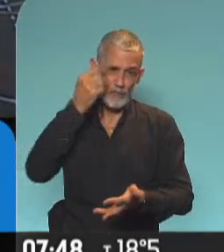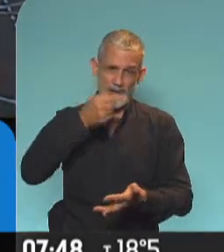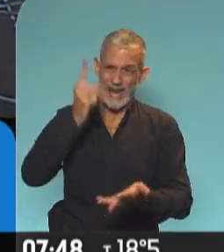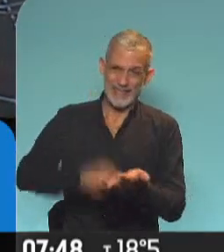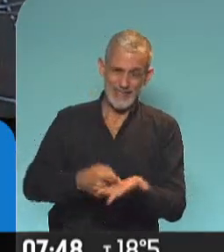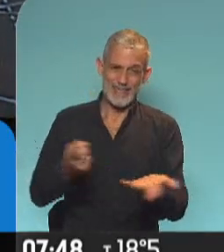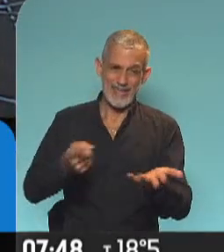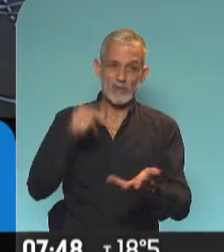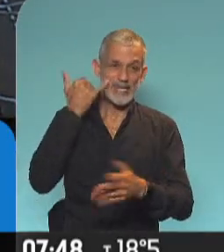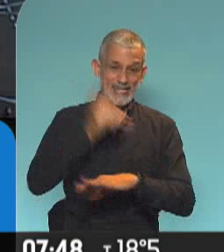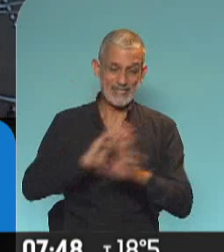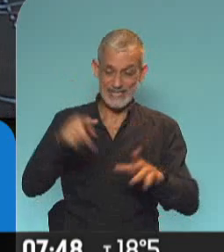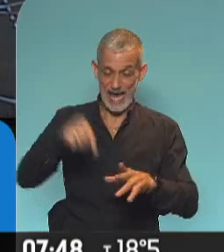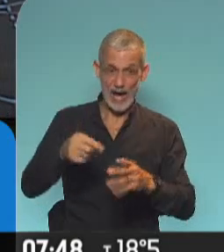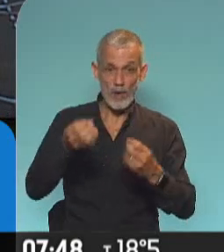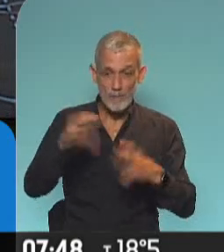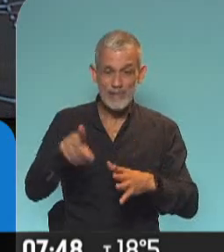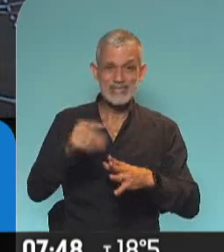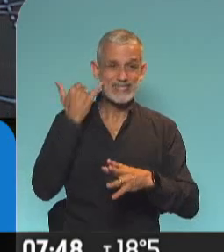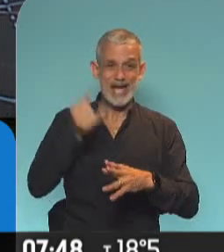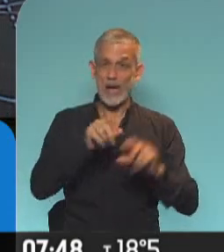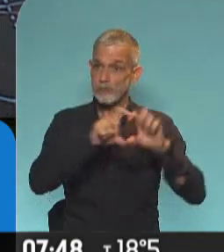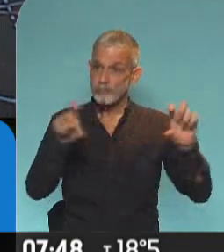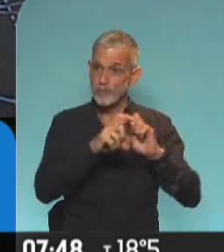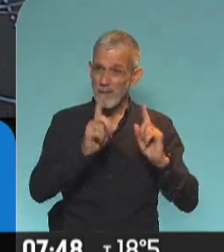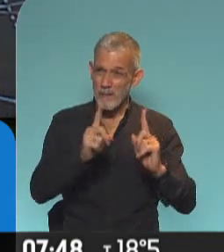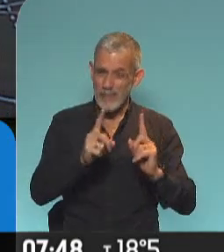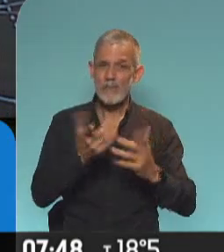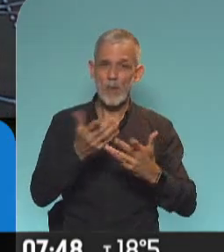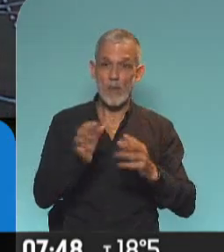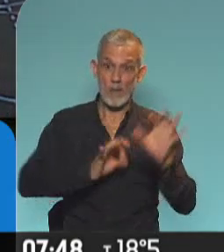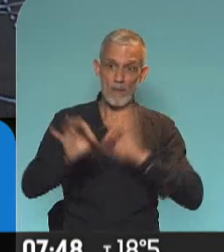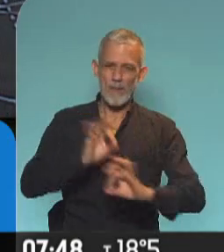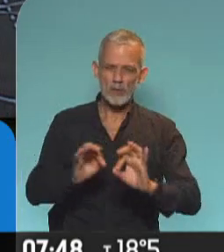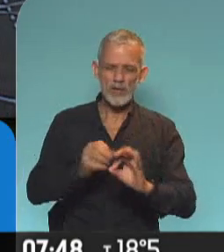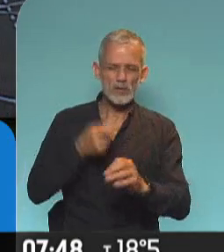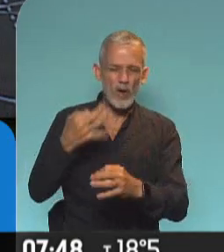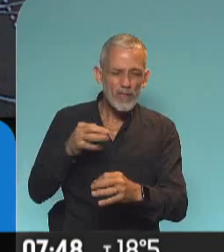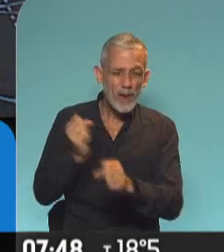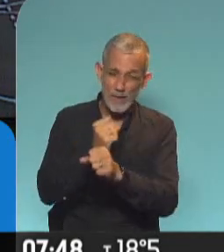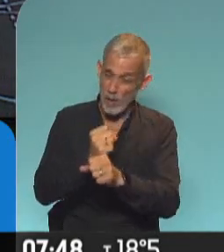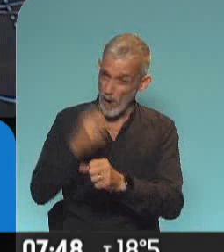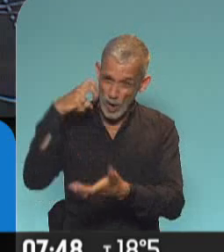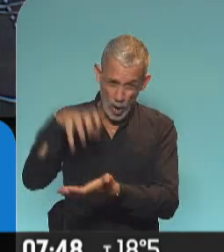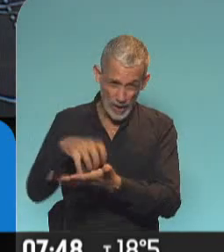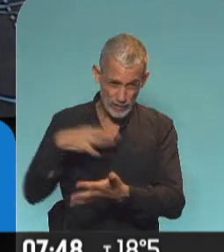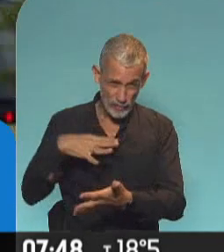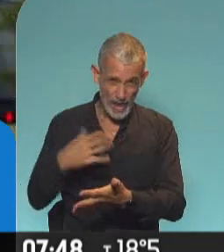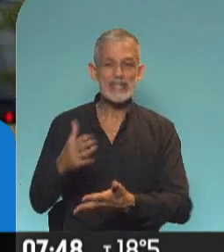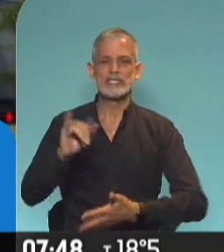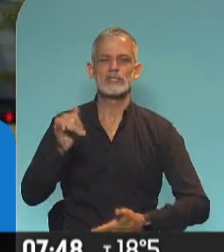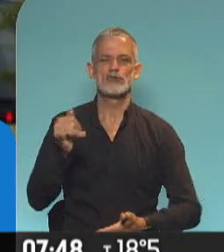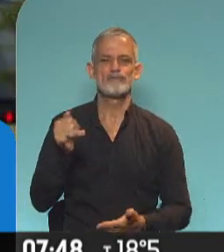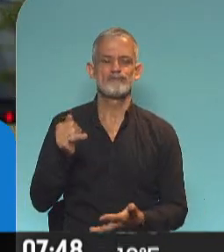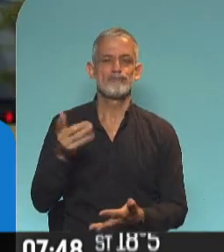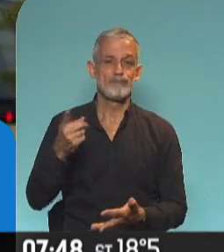que ya supuestamente a partir de ahora estaría esta fórmula de actualización a partir del proyecto que debe ser aprobado por el Congreso. Claro, la idea,